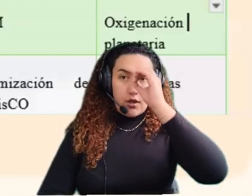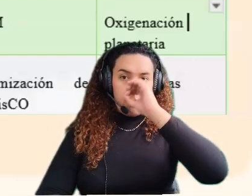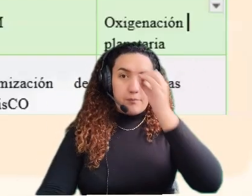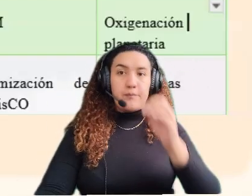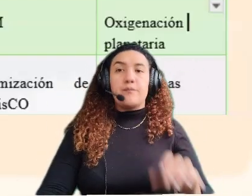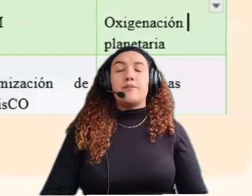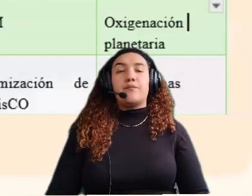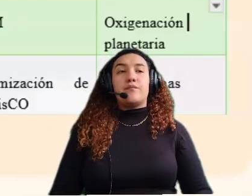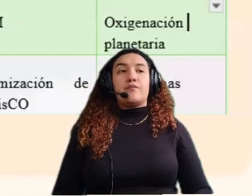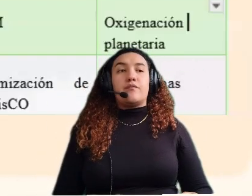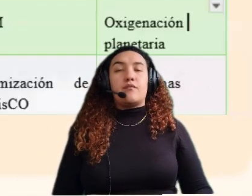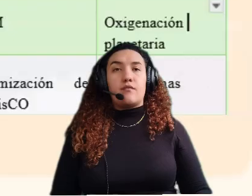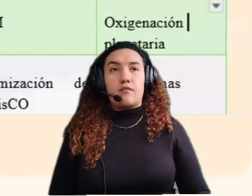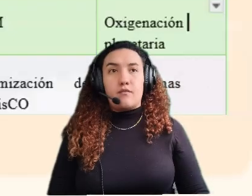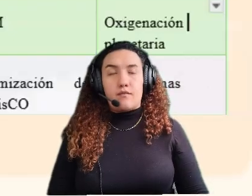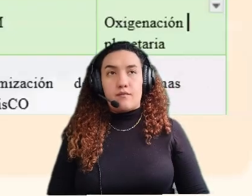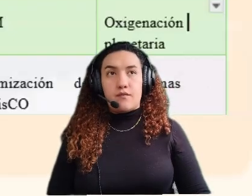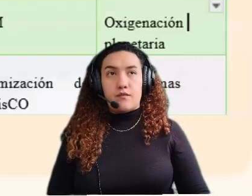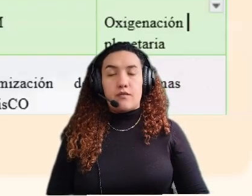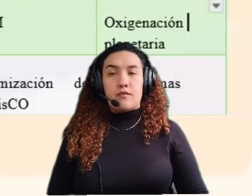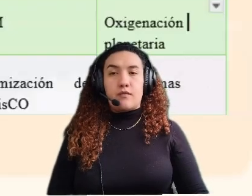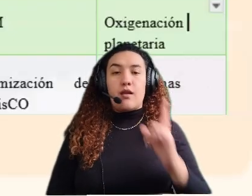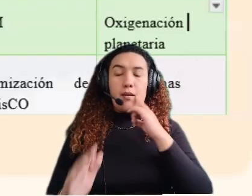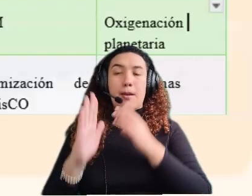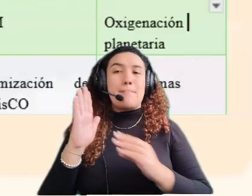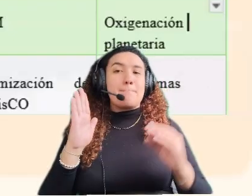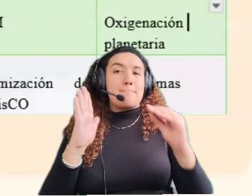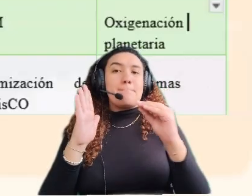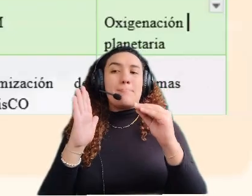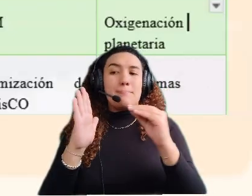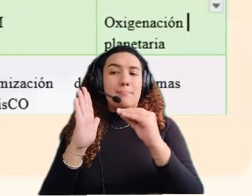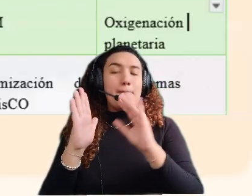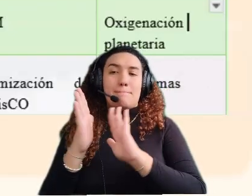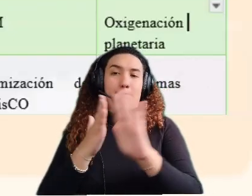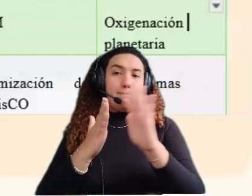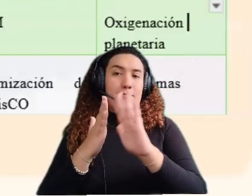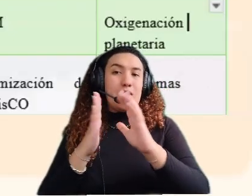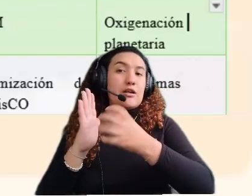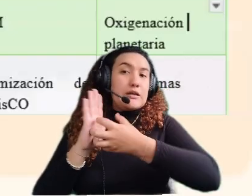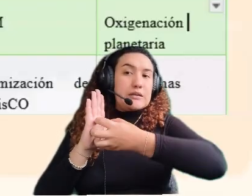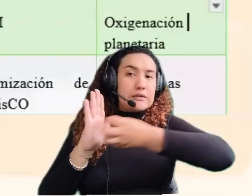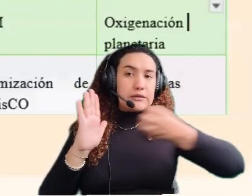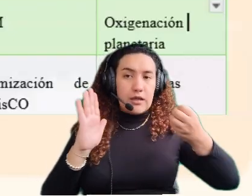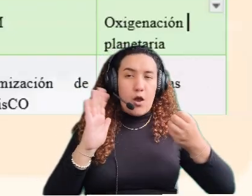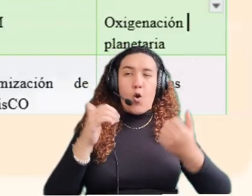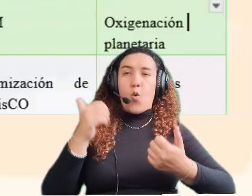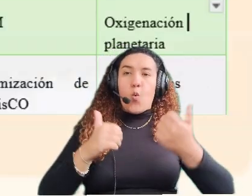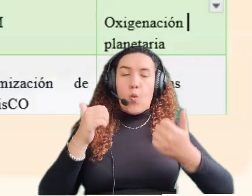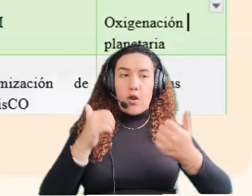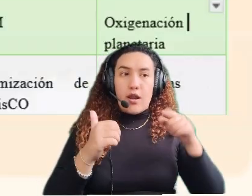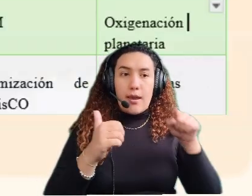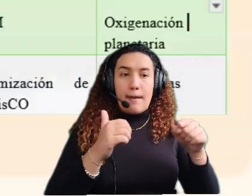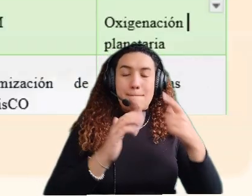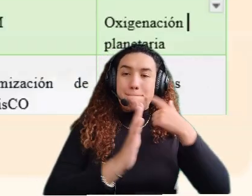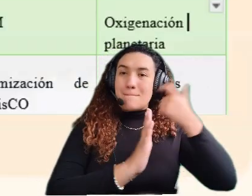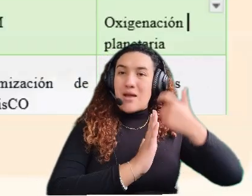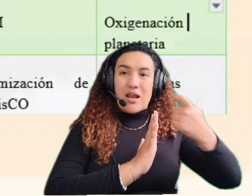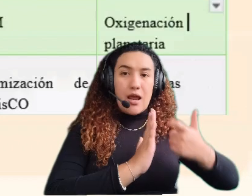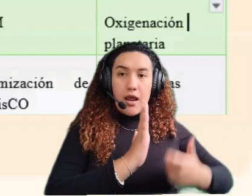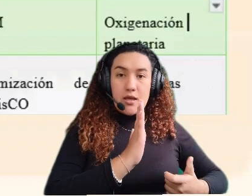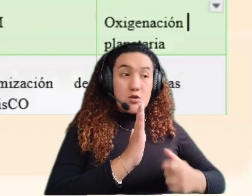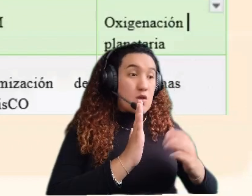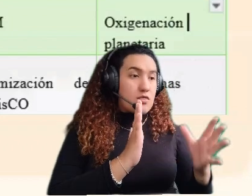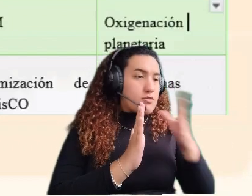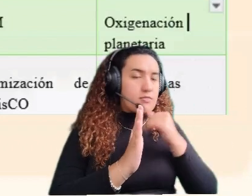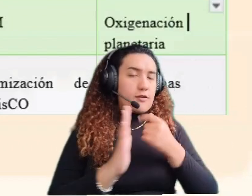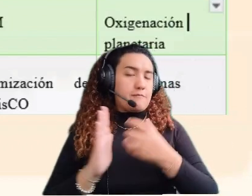Y lo que se excluyó, pues para este análisis fueron blogs, prensa o material sin revisión